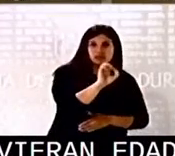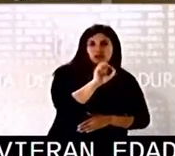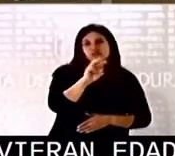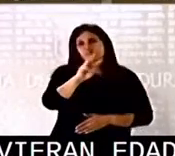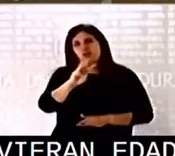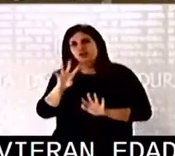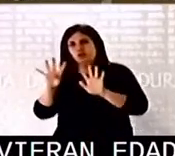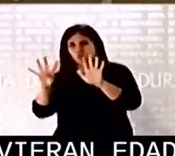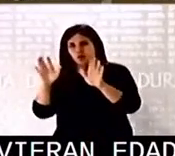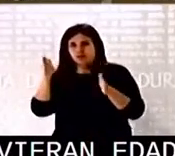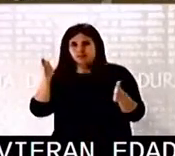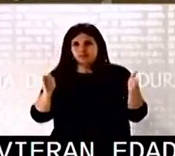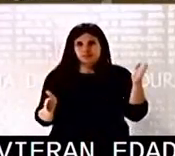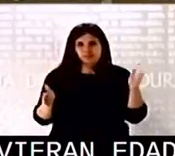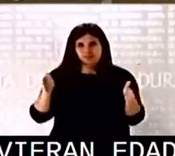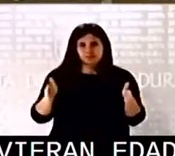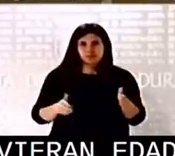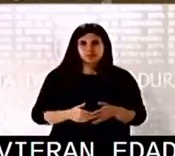años.